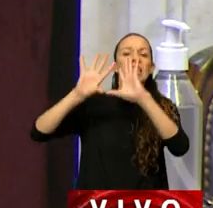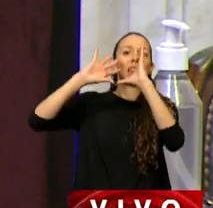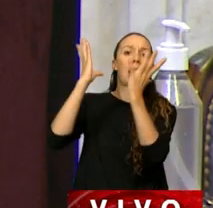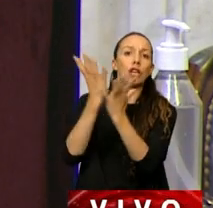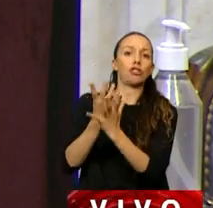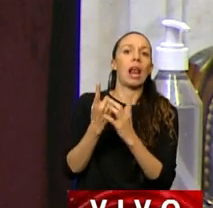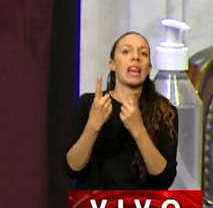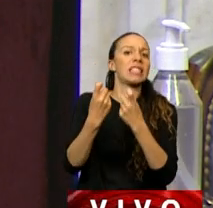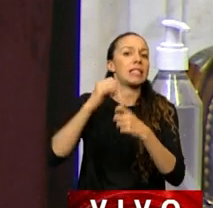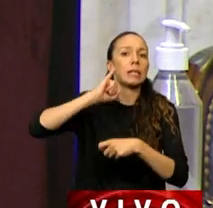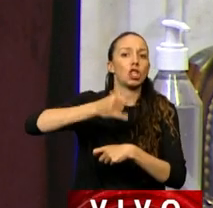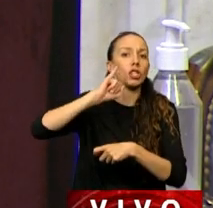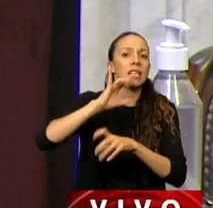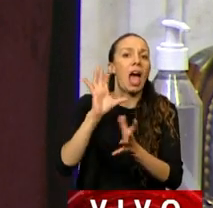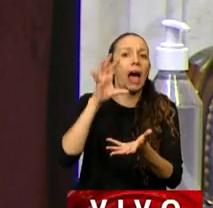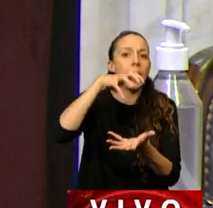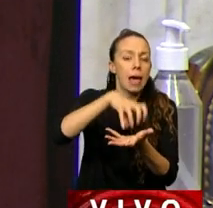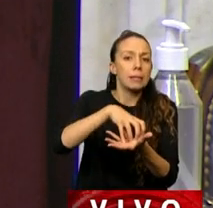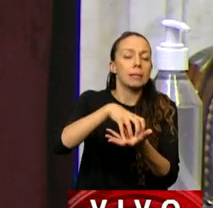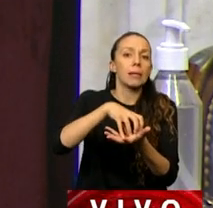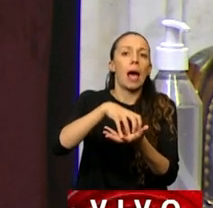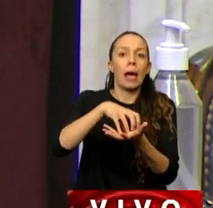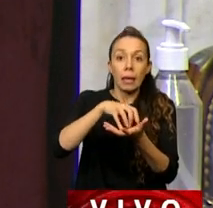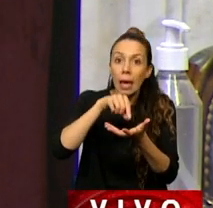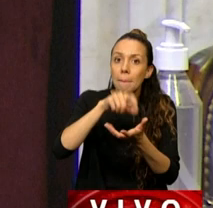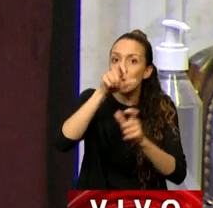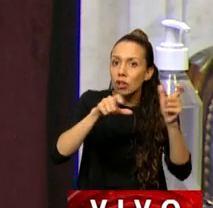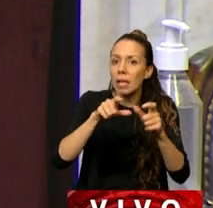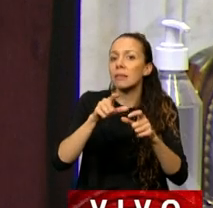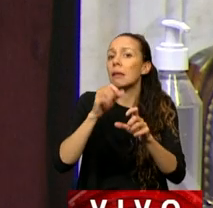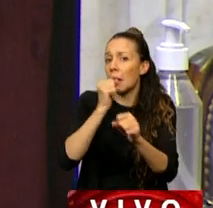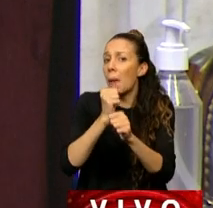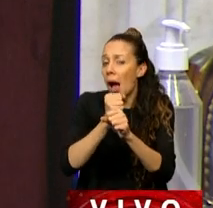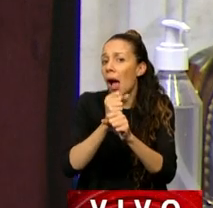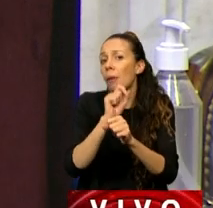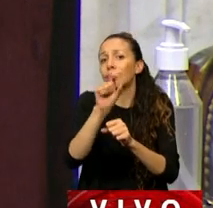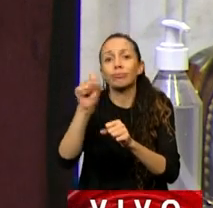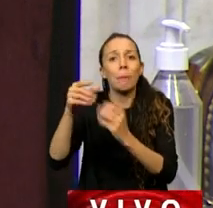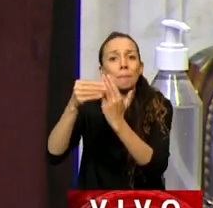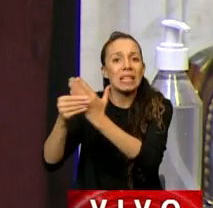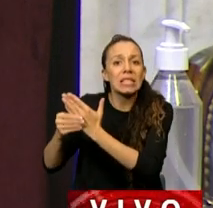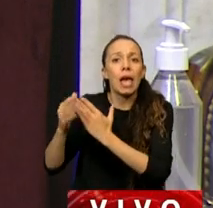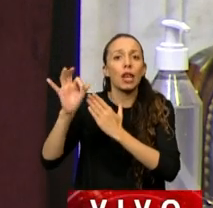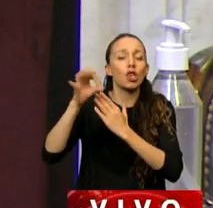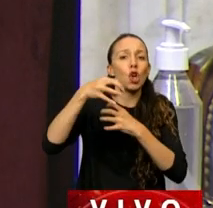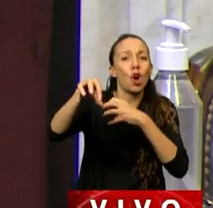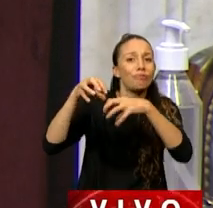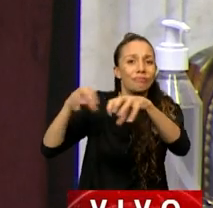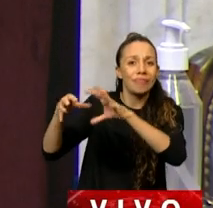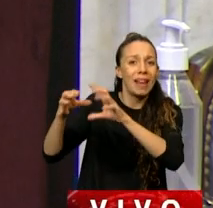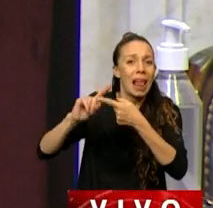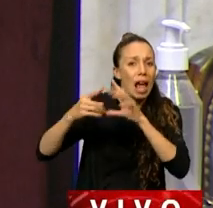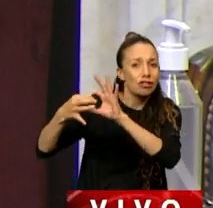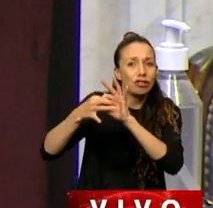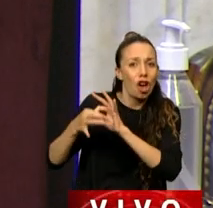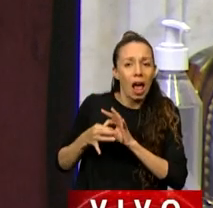con gente que ya esté trabajando en los ministerios, en distintas que tengan que ver con estos temas, que